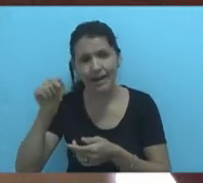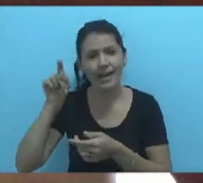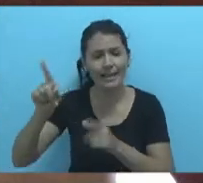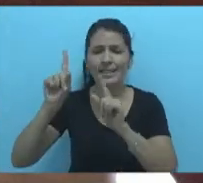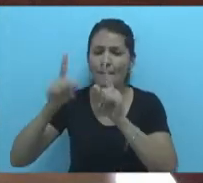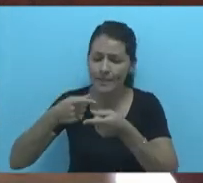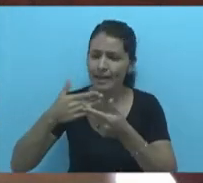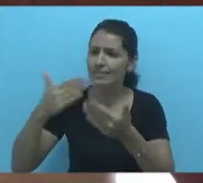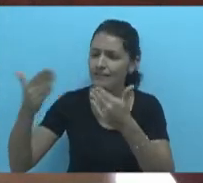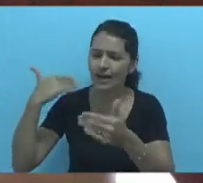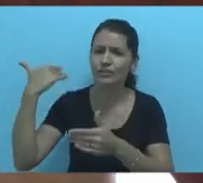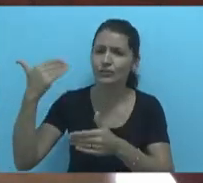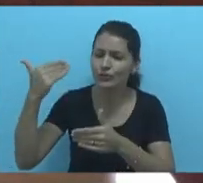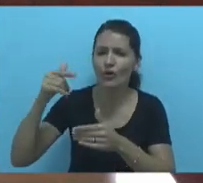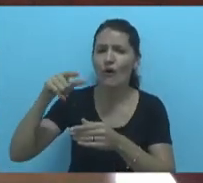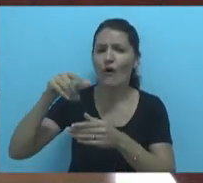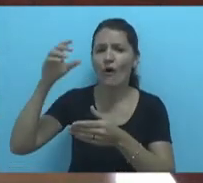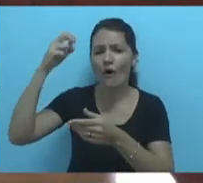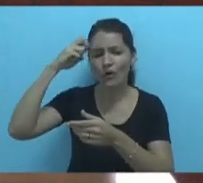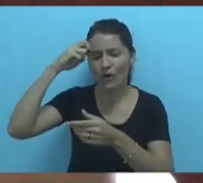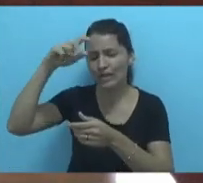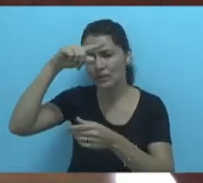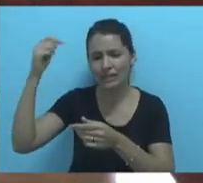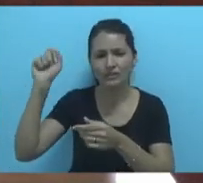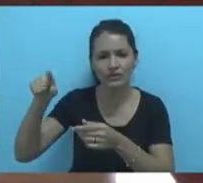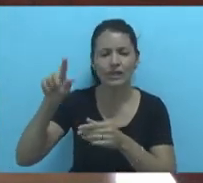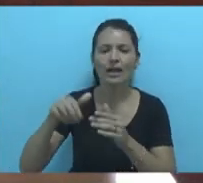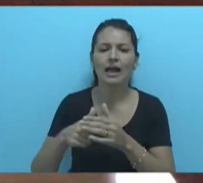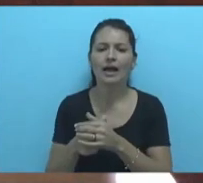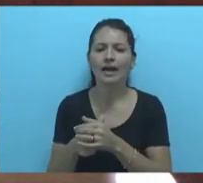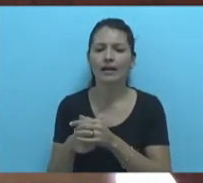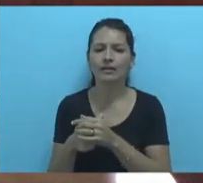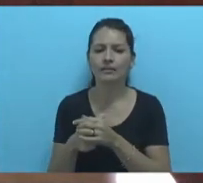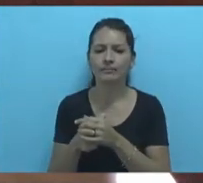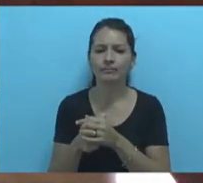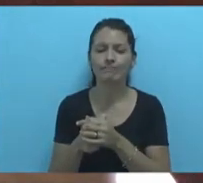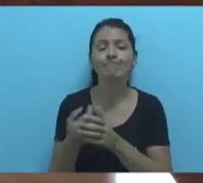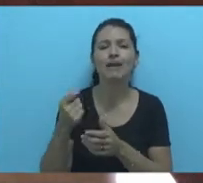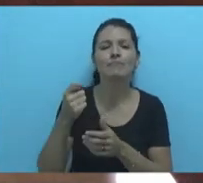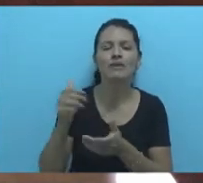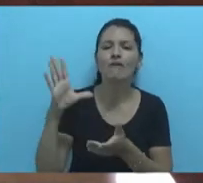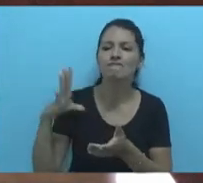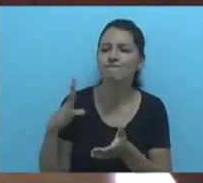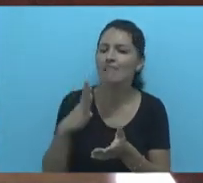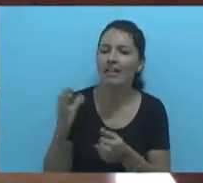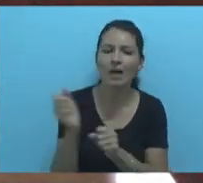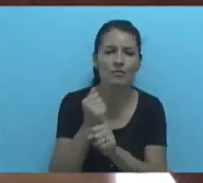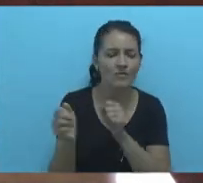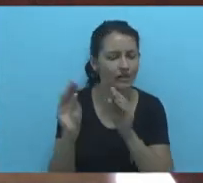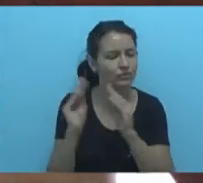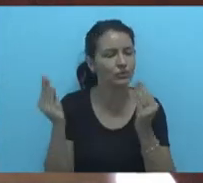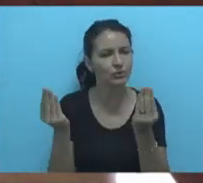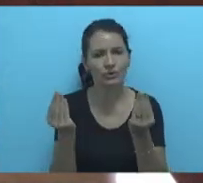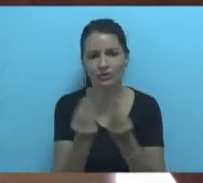estas problemáticas ambientales y que hoy sigue siendo una deuda del Congreso Nacional. Se hizo referencia acá en